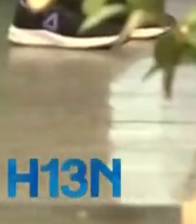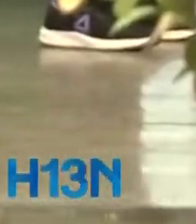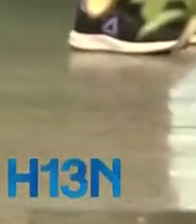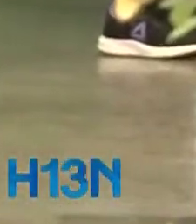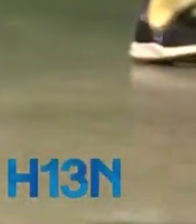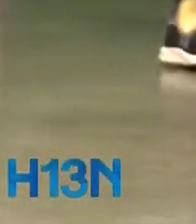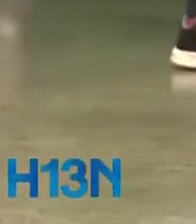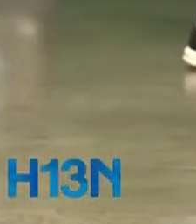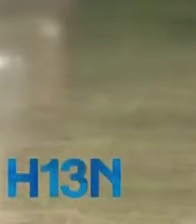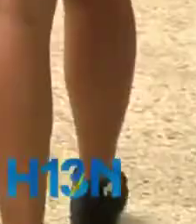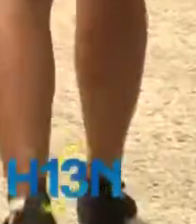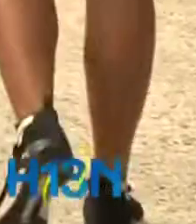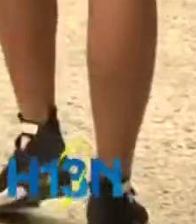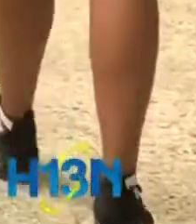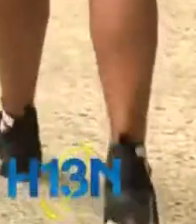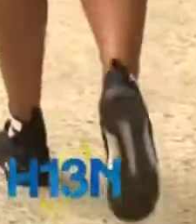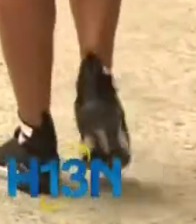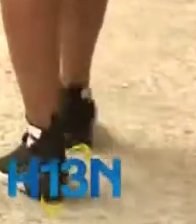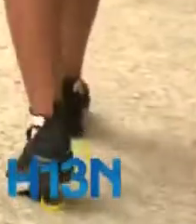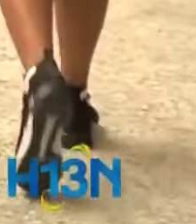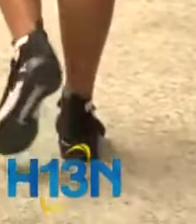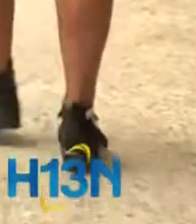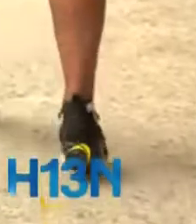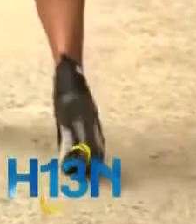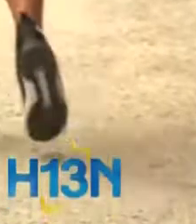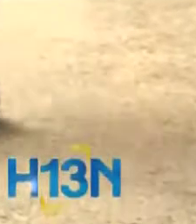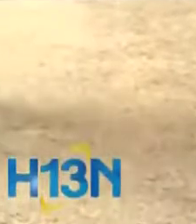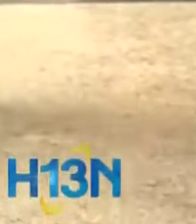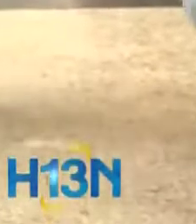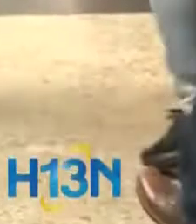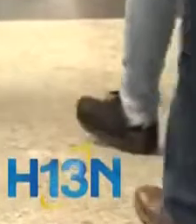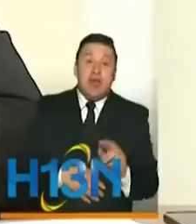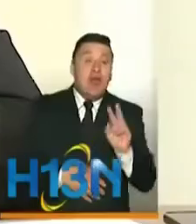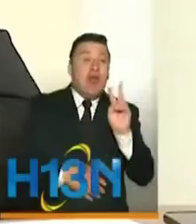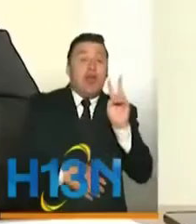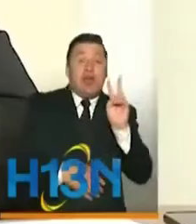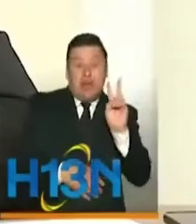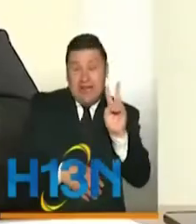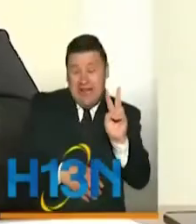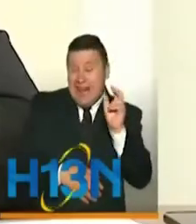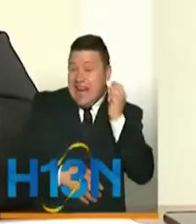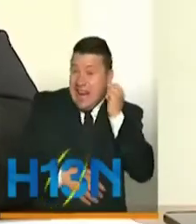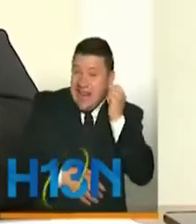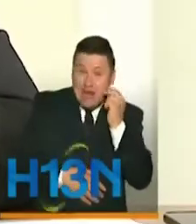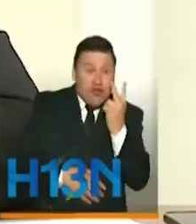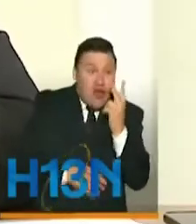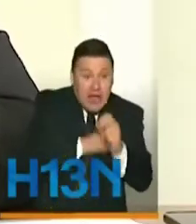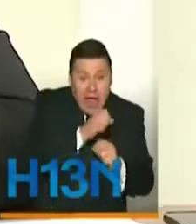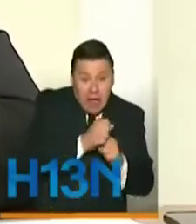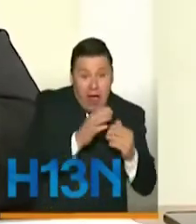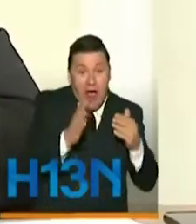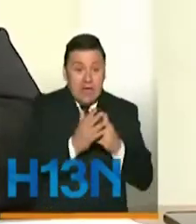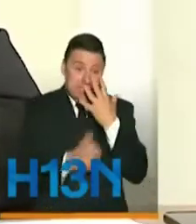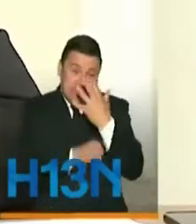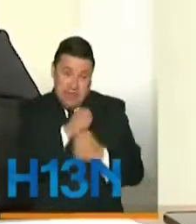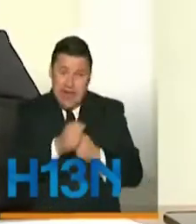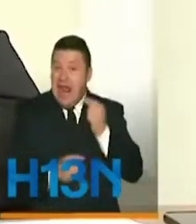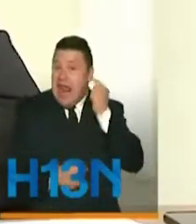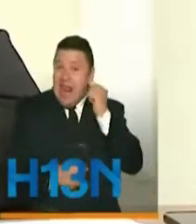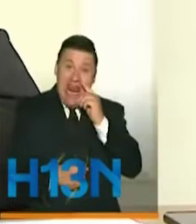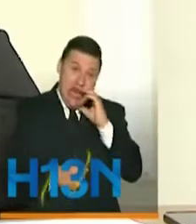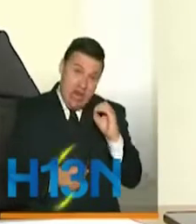y cumpliendo el distanciamiento social podrán salir vídeos y vídeos de 2 a 5 años de edad